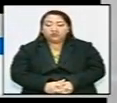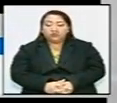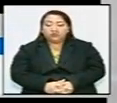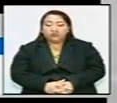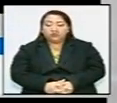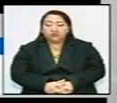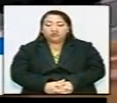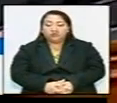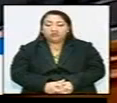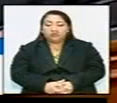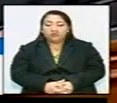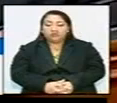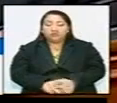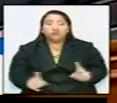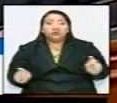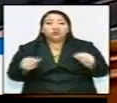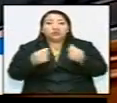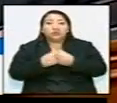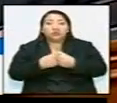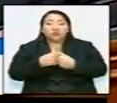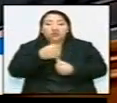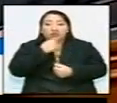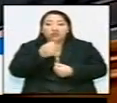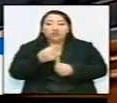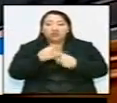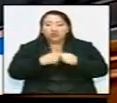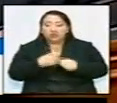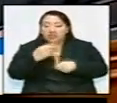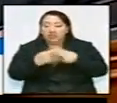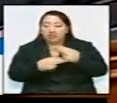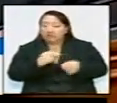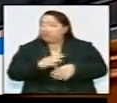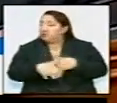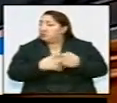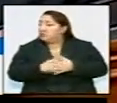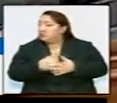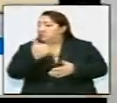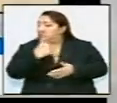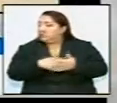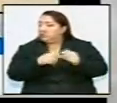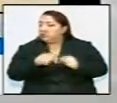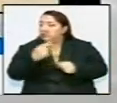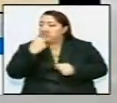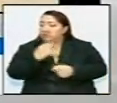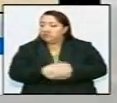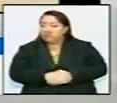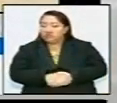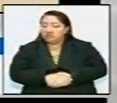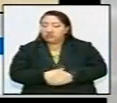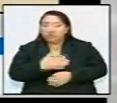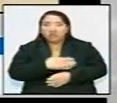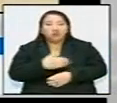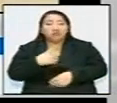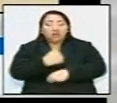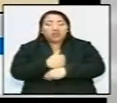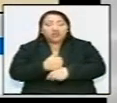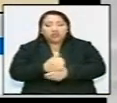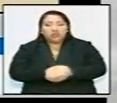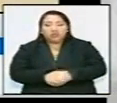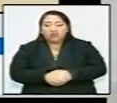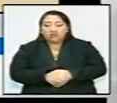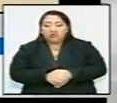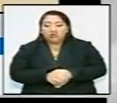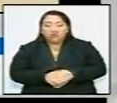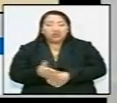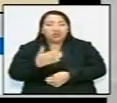embargo, un sector de la prensa sigue repitiendo erróneamente que este señor era mi asesor. Nunca